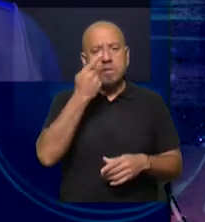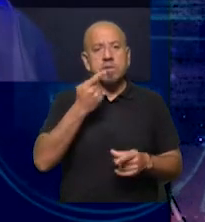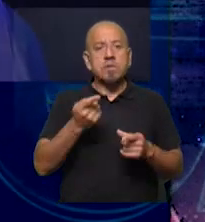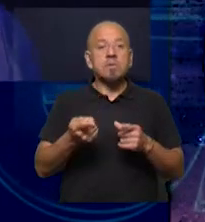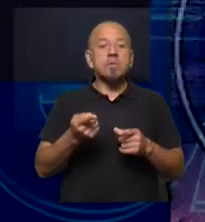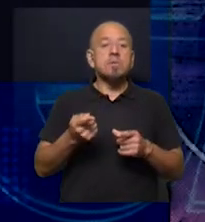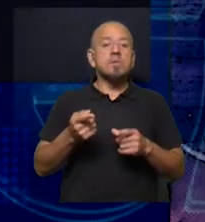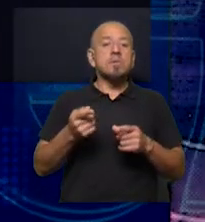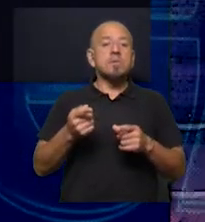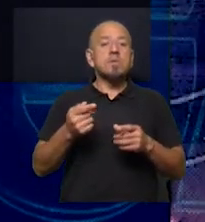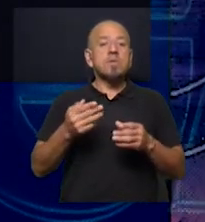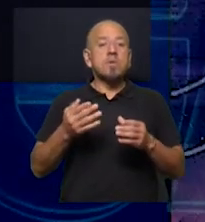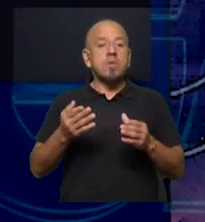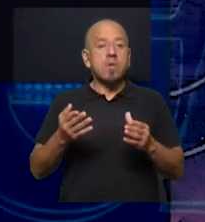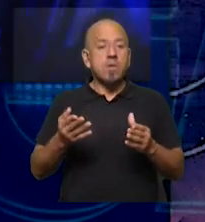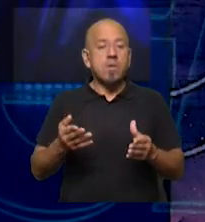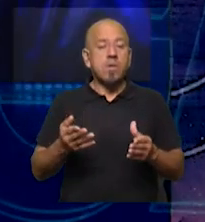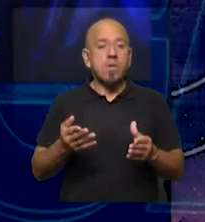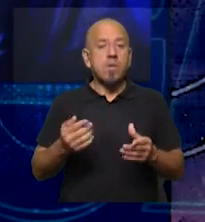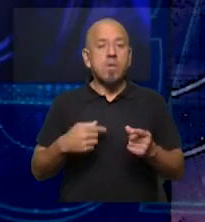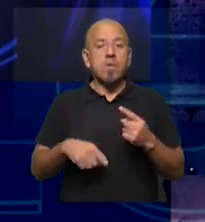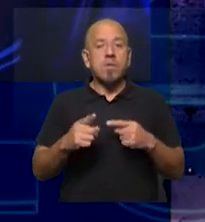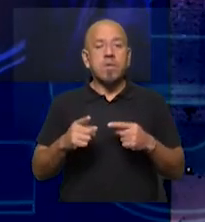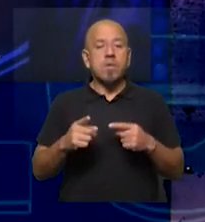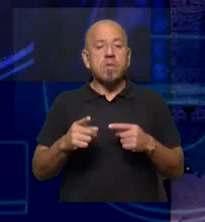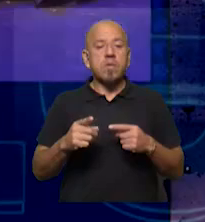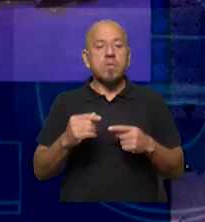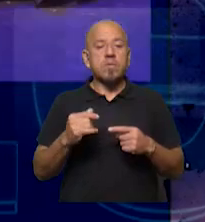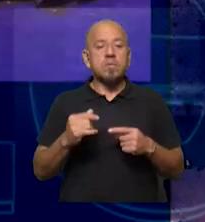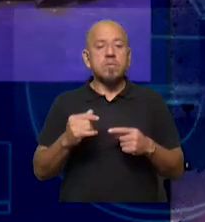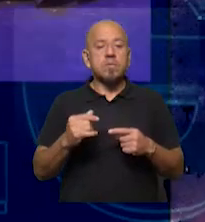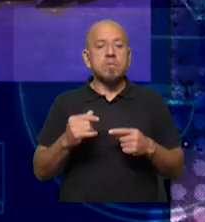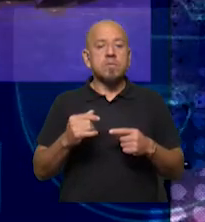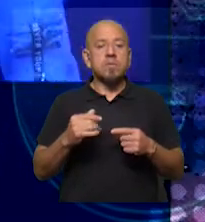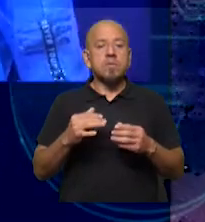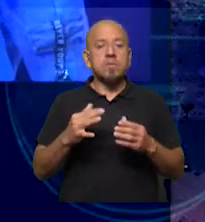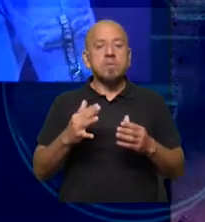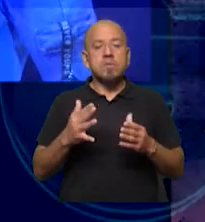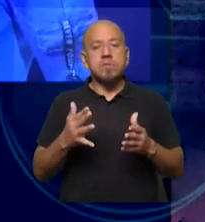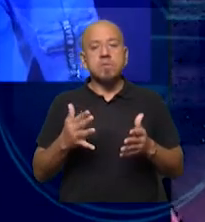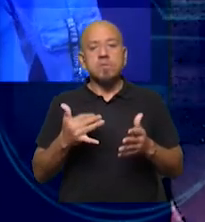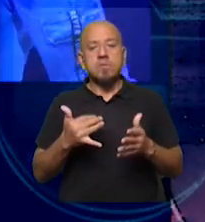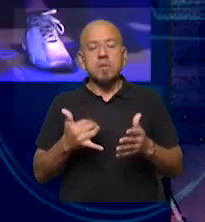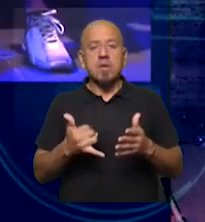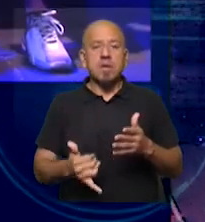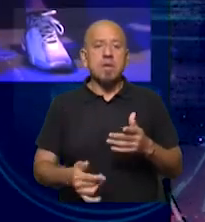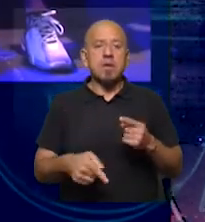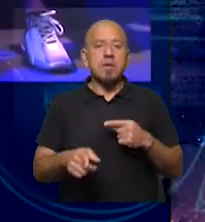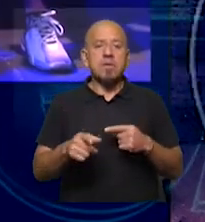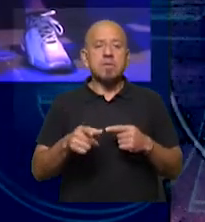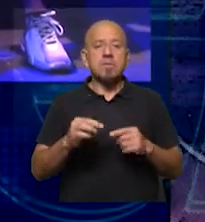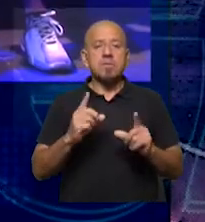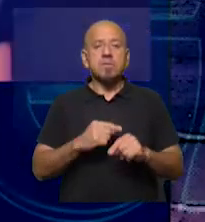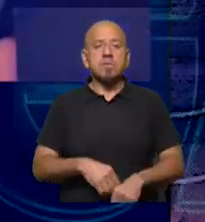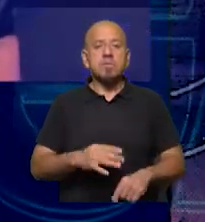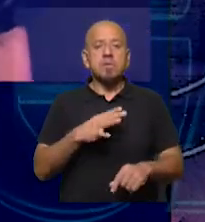Es muy interesante, no quiero contar mucho, pero es una obra que tiene varios finales, donde suceden